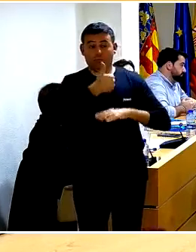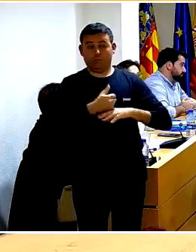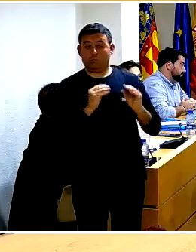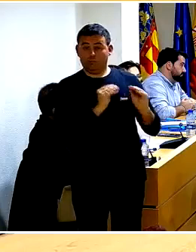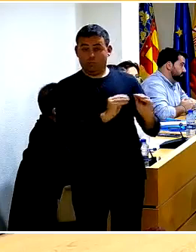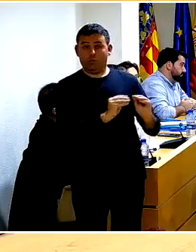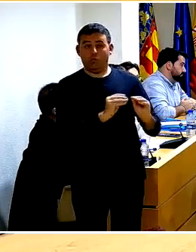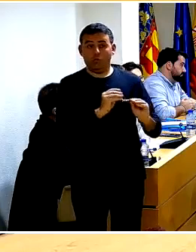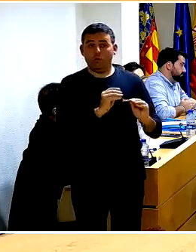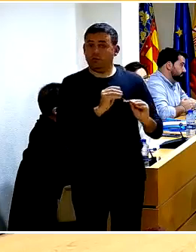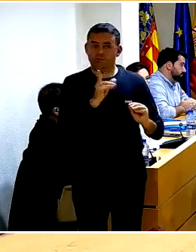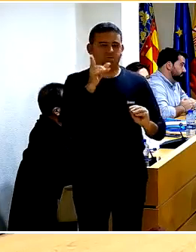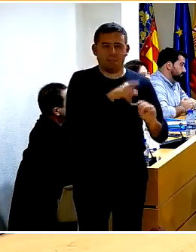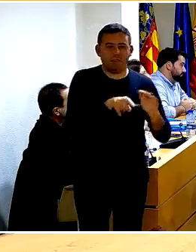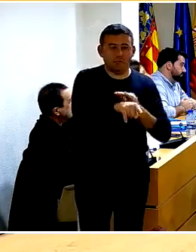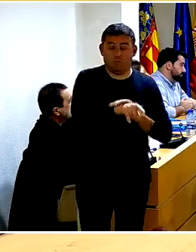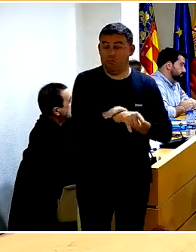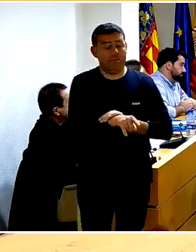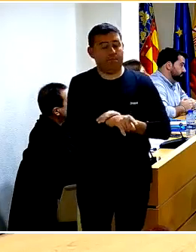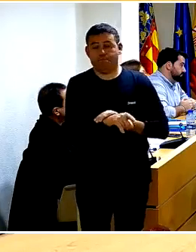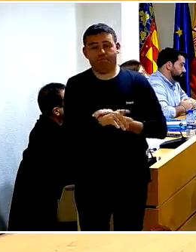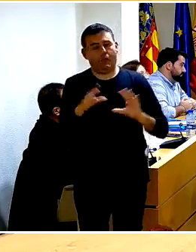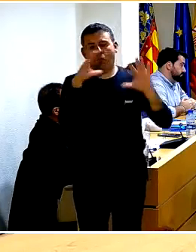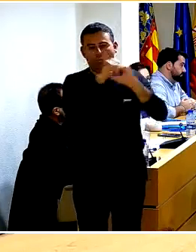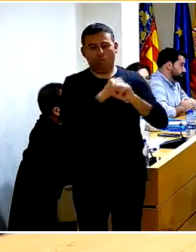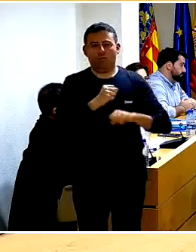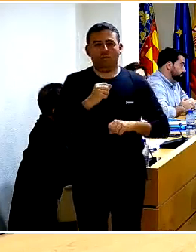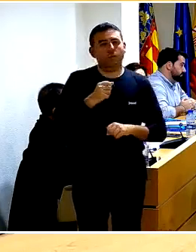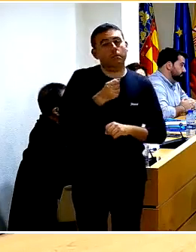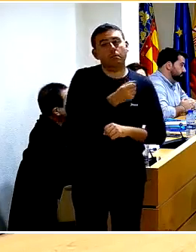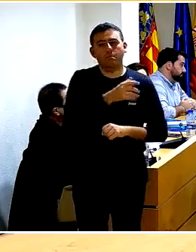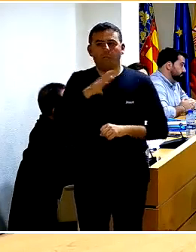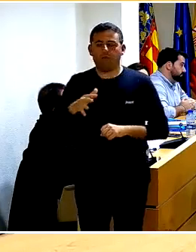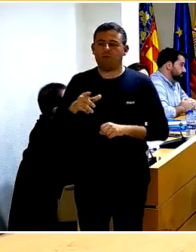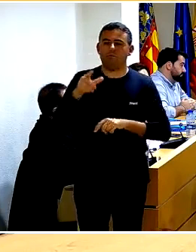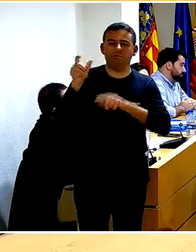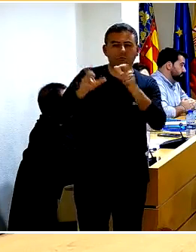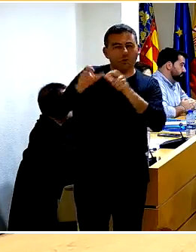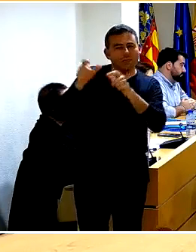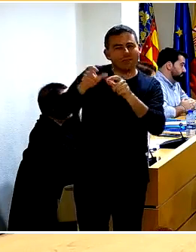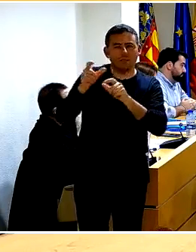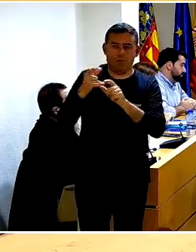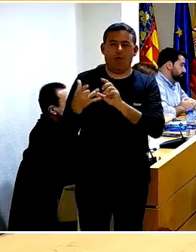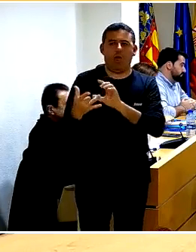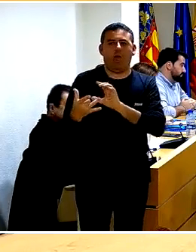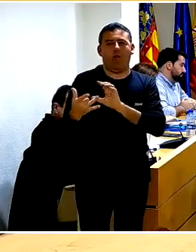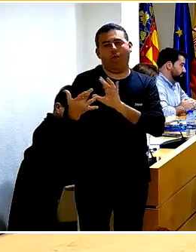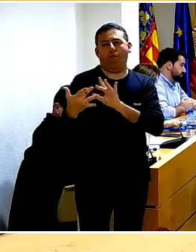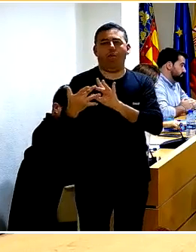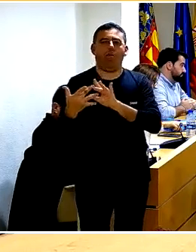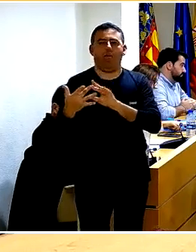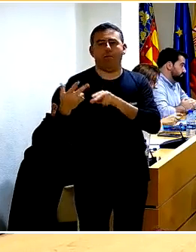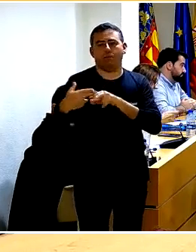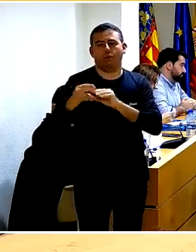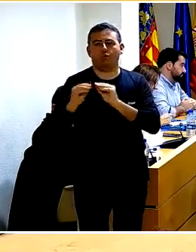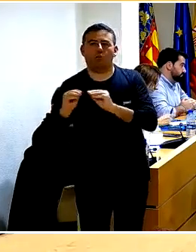no se ha gastado. No se está trabajando para las personas, para algunas personas de determinado signo político. Y luego sacan pecho de la